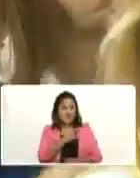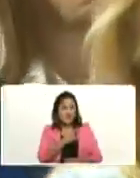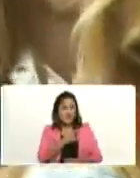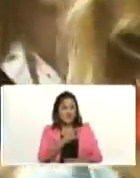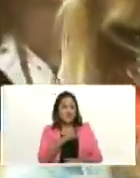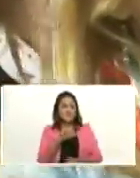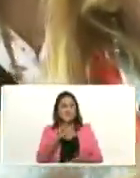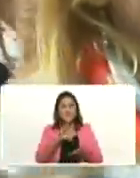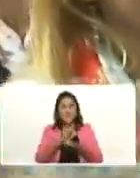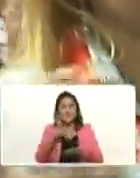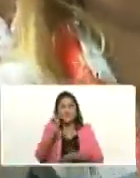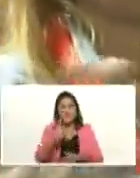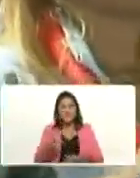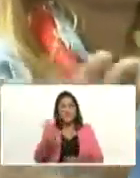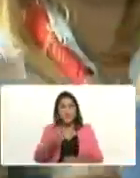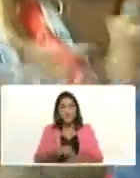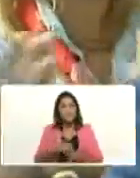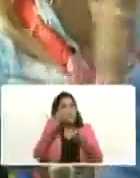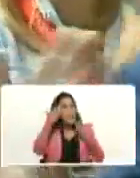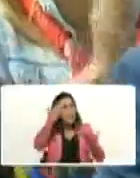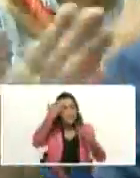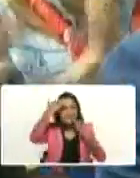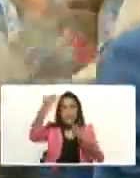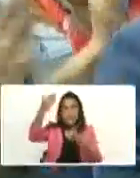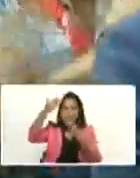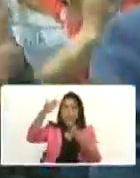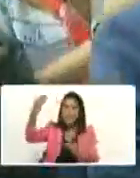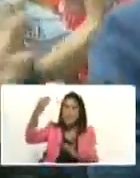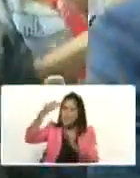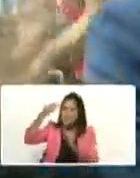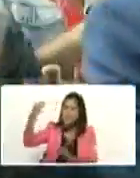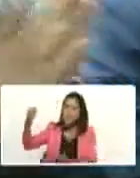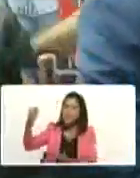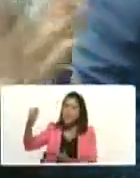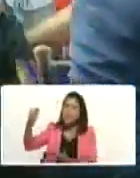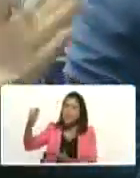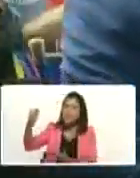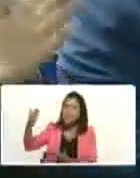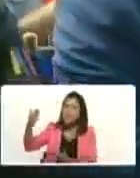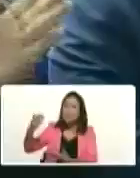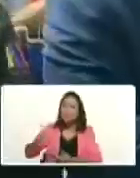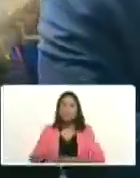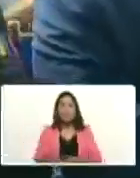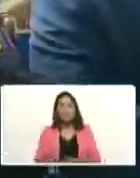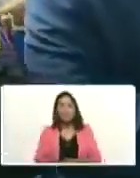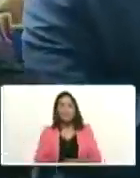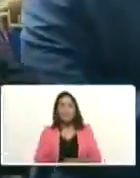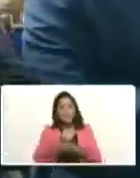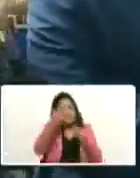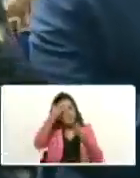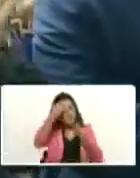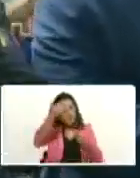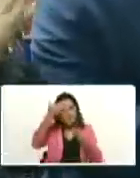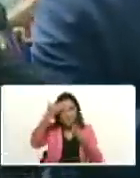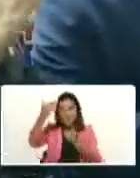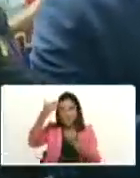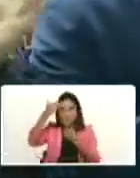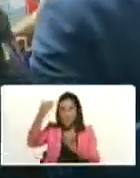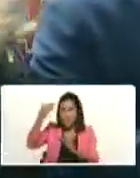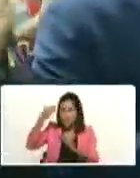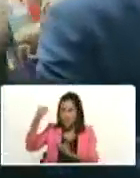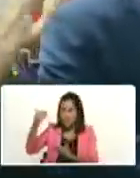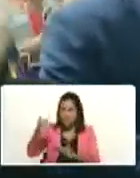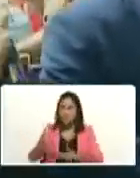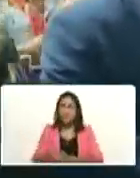UCB. Saludos a todos, a todas. Mis saludos, muchachos, muchachas.